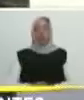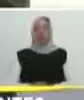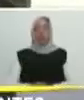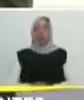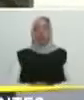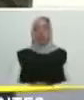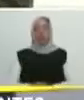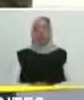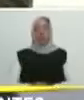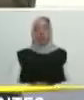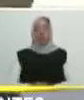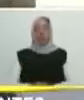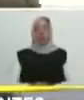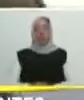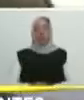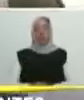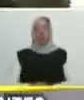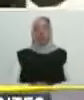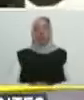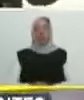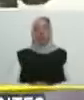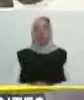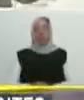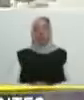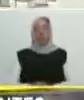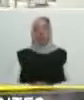A la D. Sí.